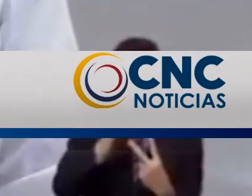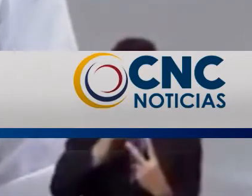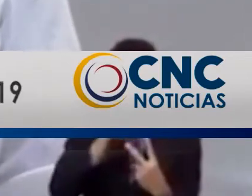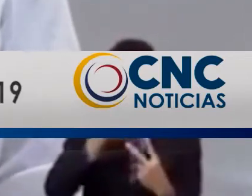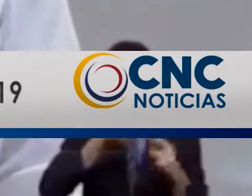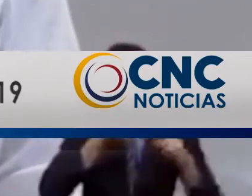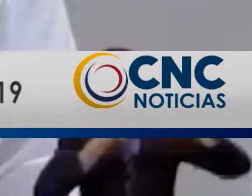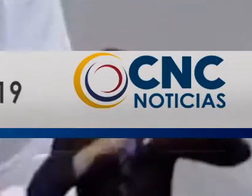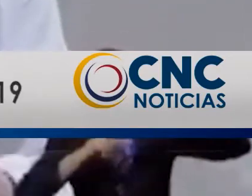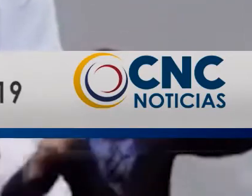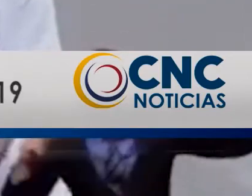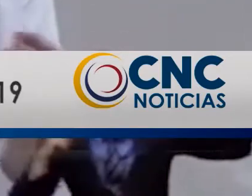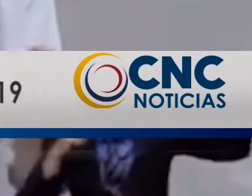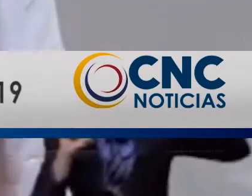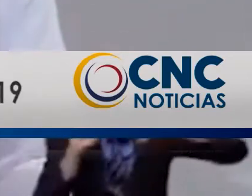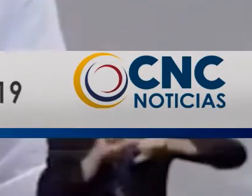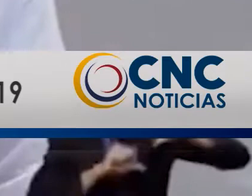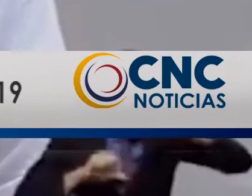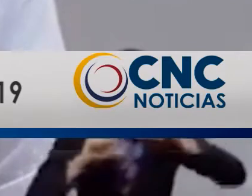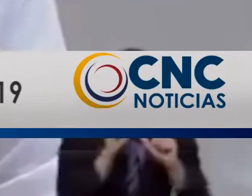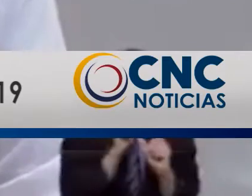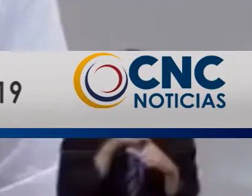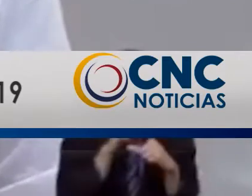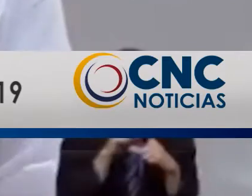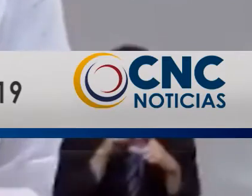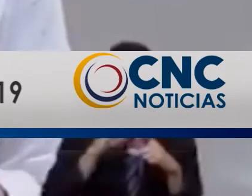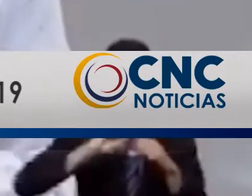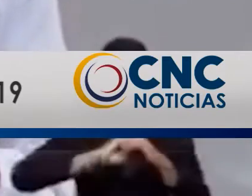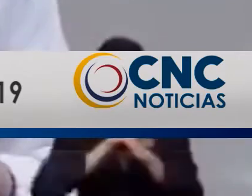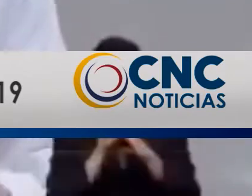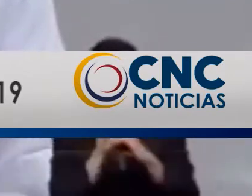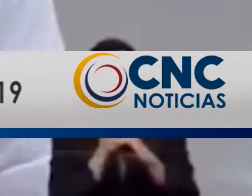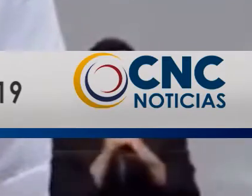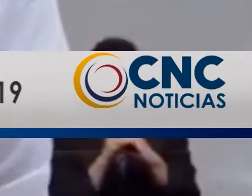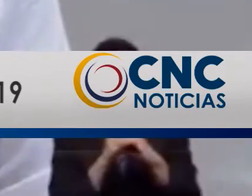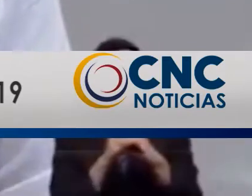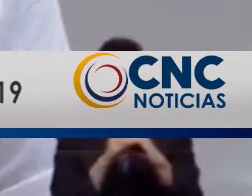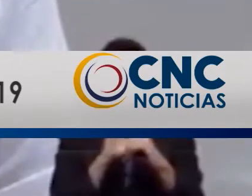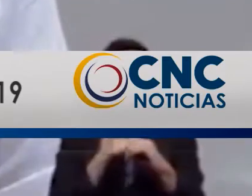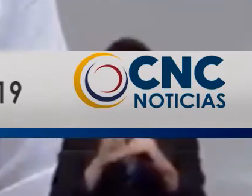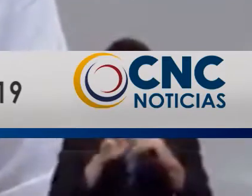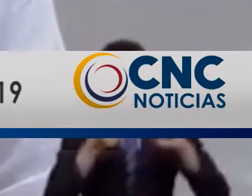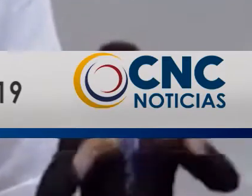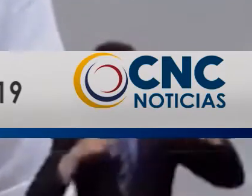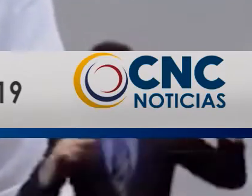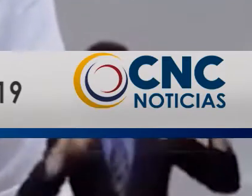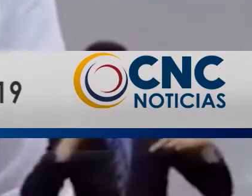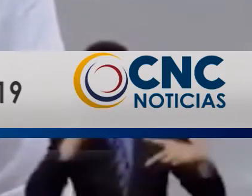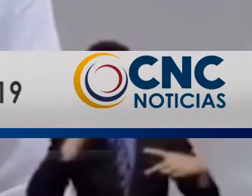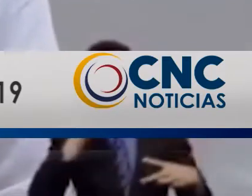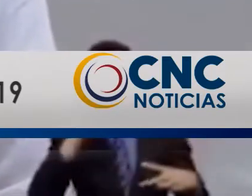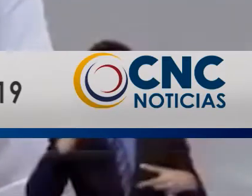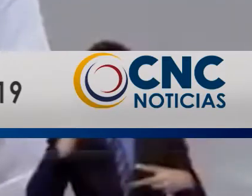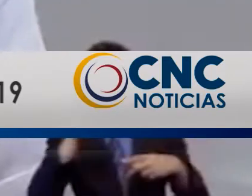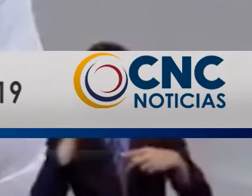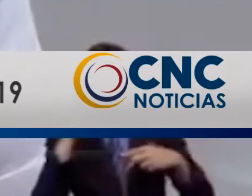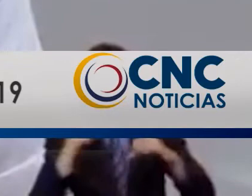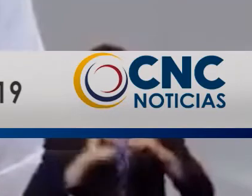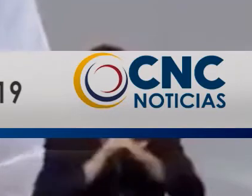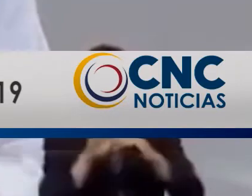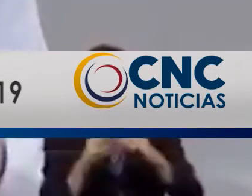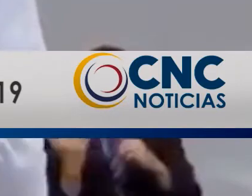virus del COVID y se hace a través de la extracción del ARN del virus que se encuentra en la nariz o en la